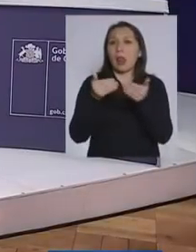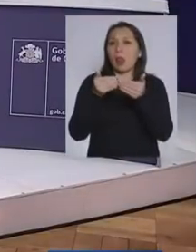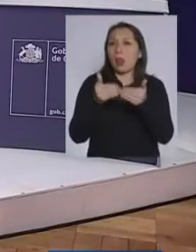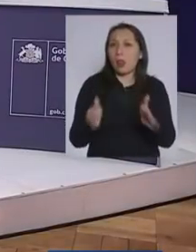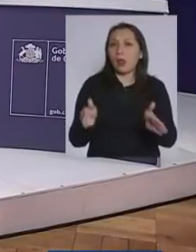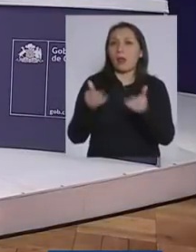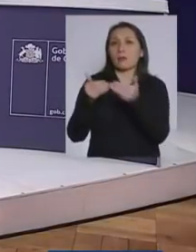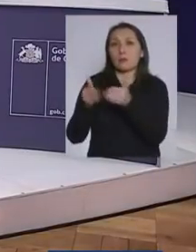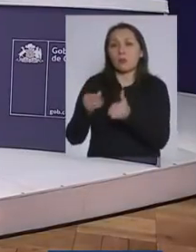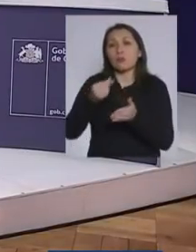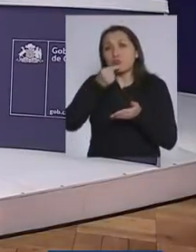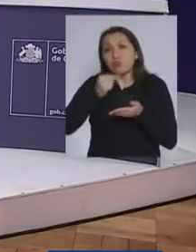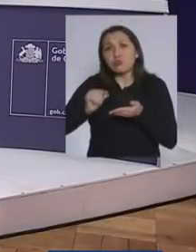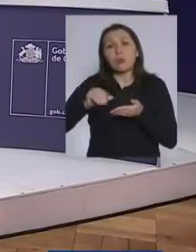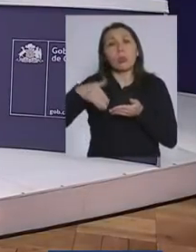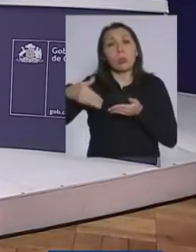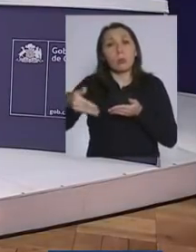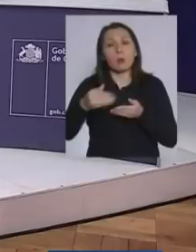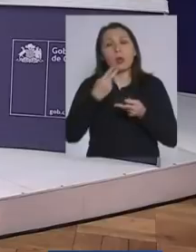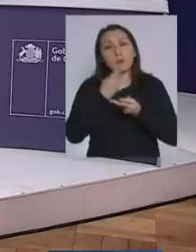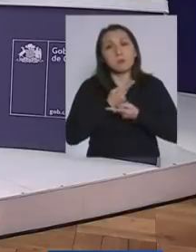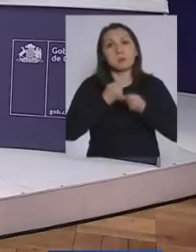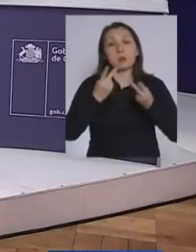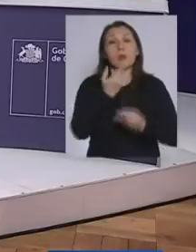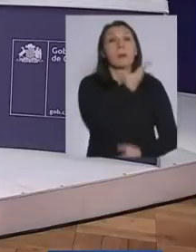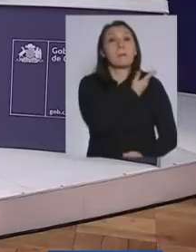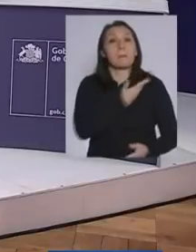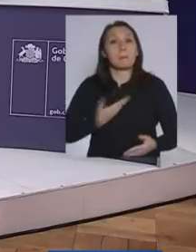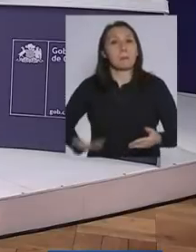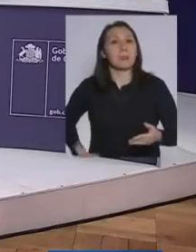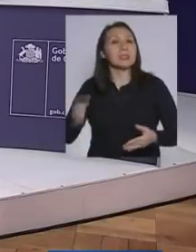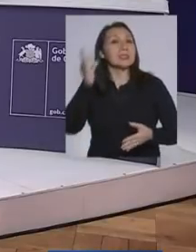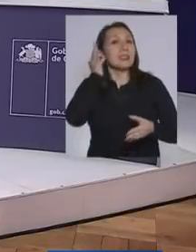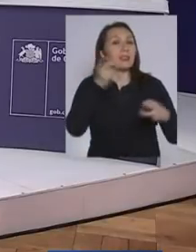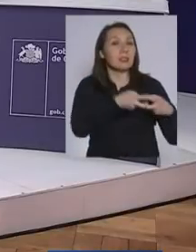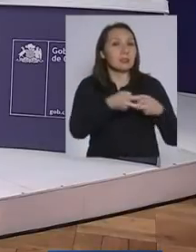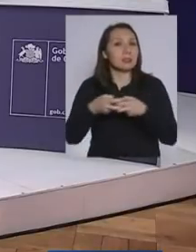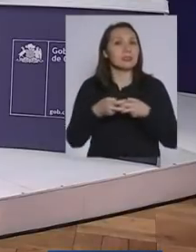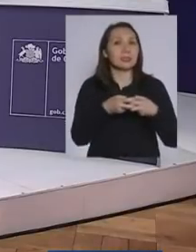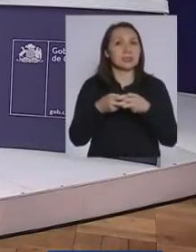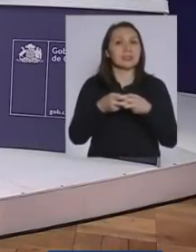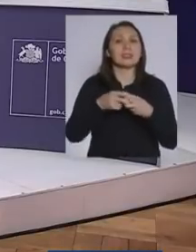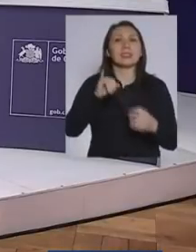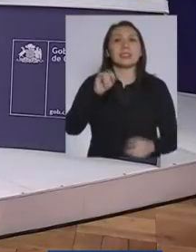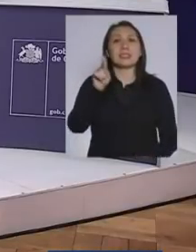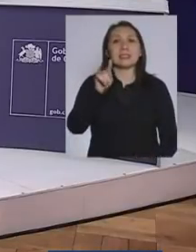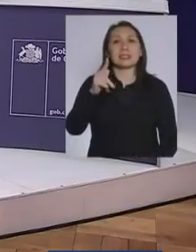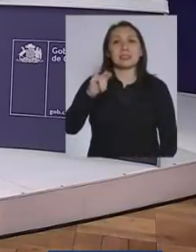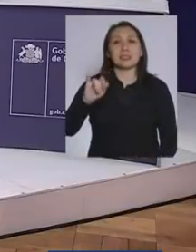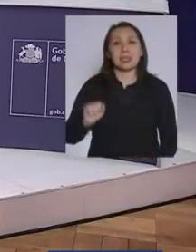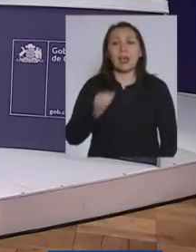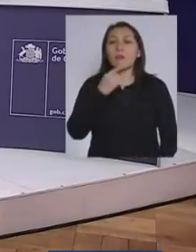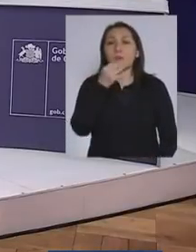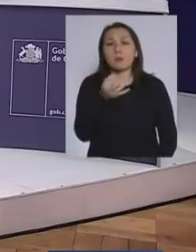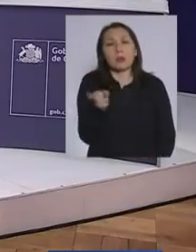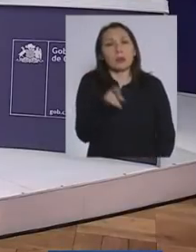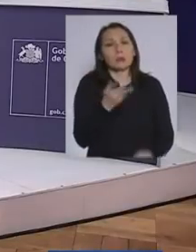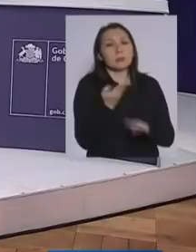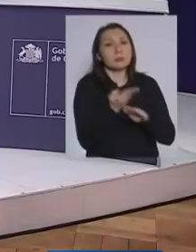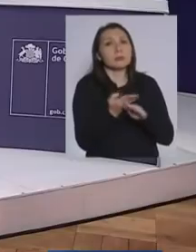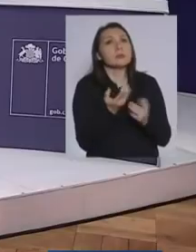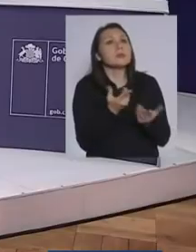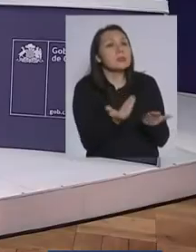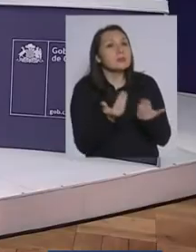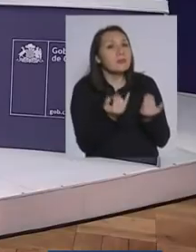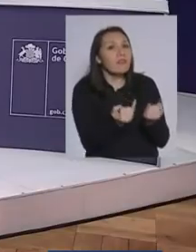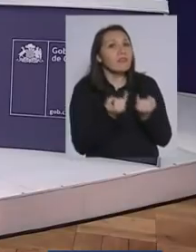que van a dar a conocer en unos momentos más, la presidenta del Colegio Médico, la doctora Esquiasiches, ha dicho que han solicitado en forma reiterada conocer este